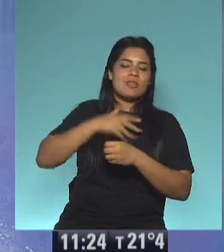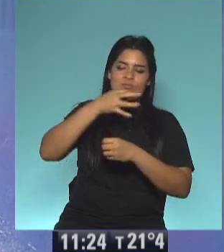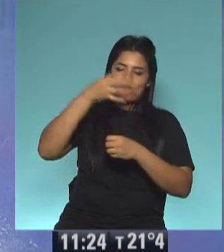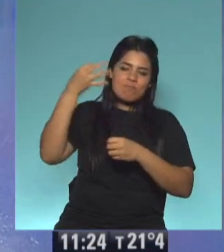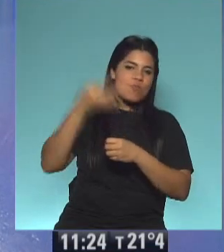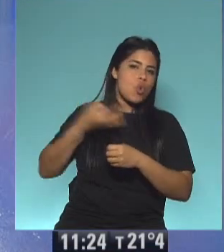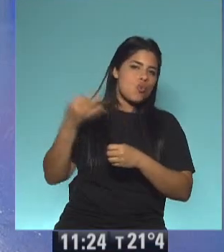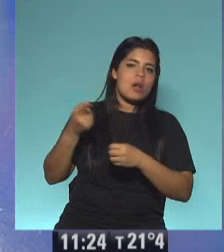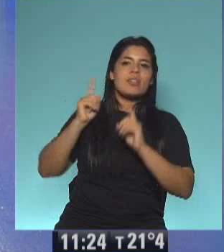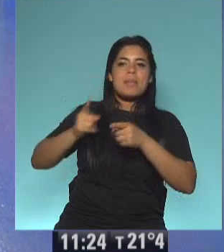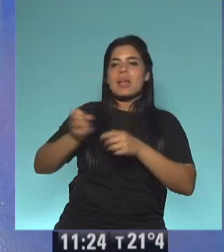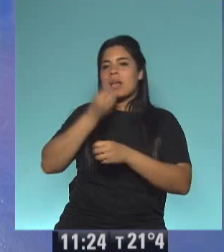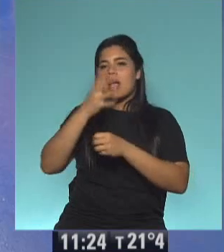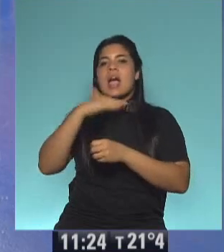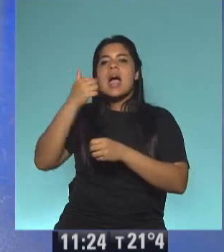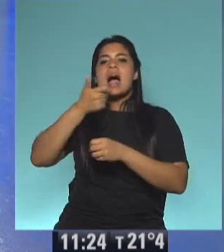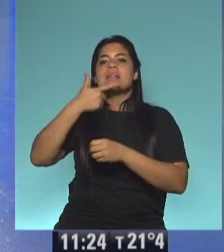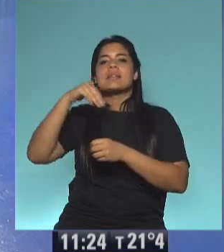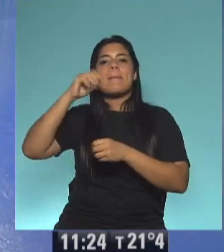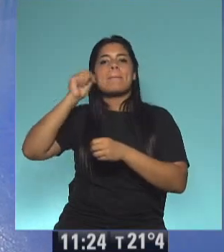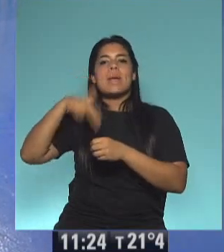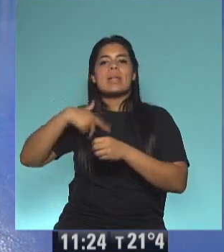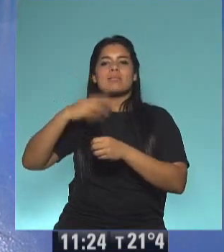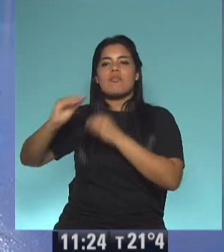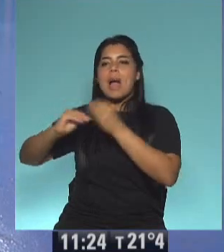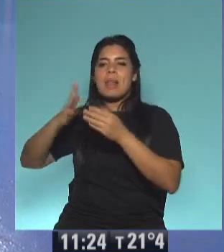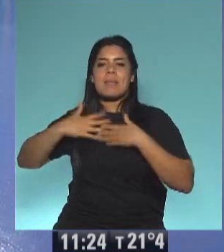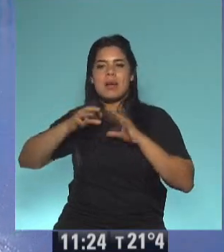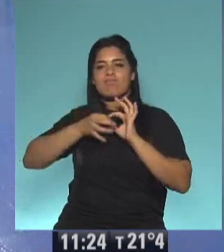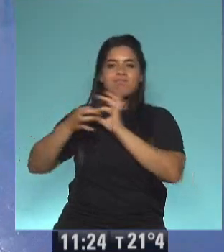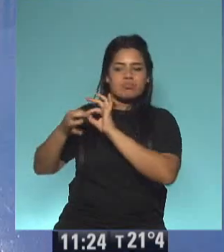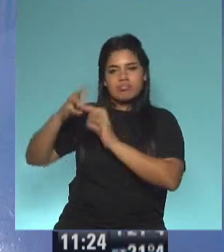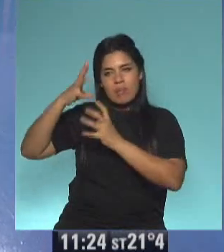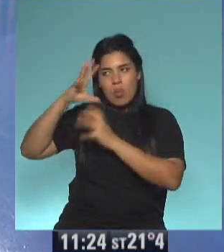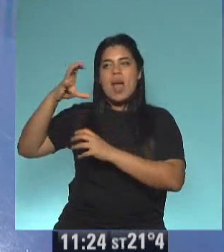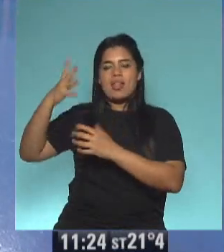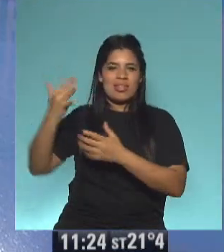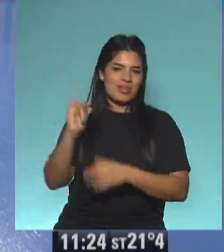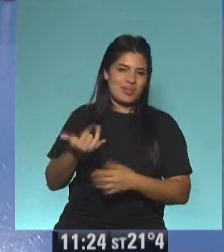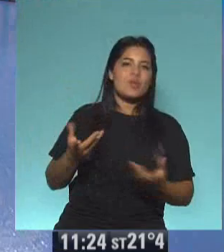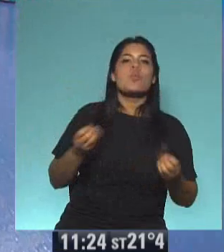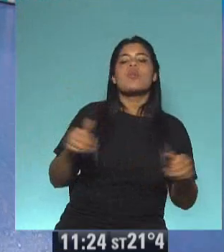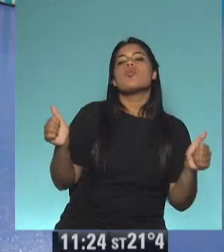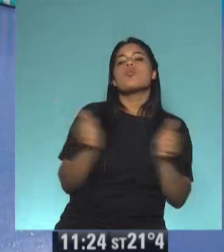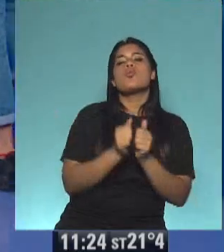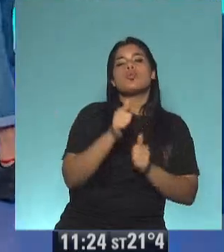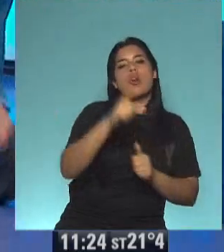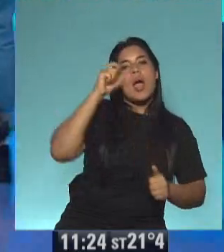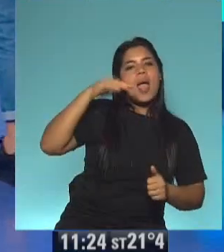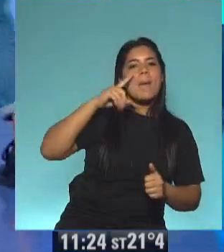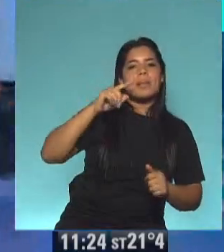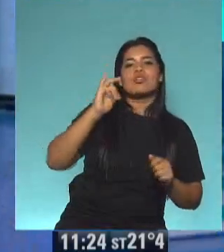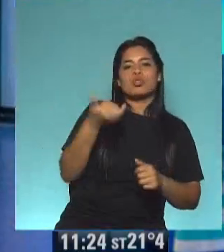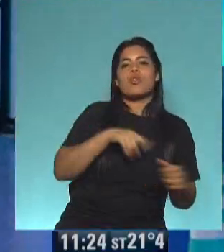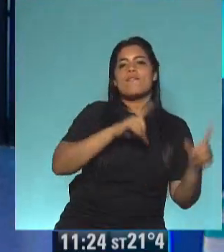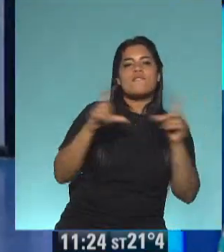y el jazmín me hace acordar a mi familia también, así que... Perfecto. Bueno, nos ponemos con Emi entonces acá para sacarnos una foto con la foto del